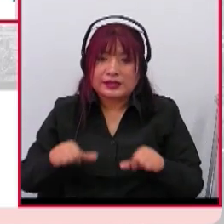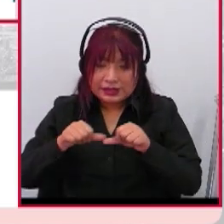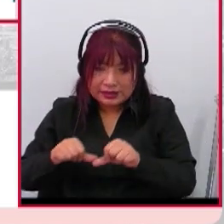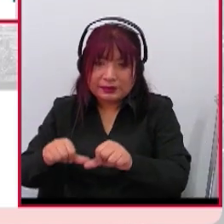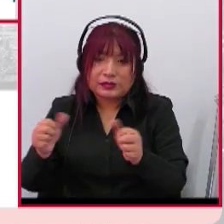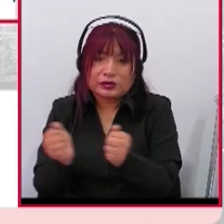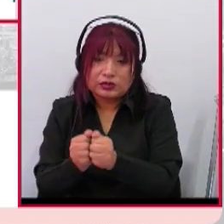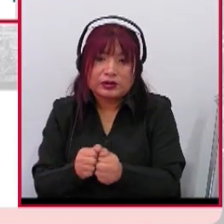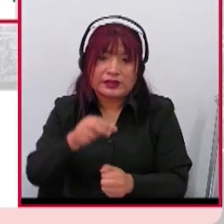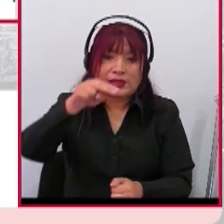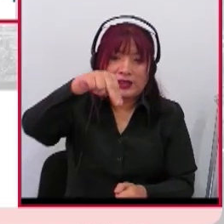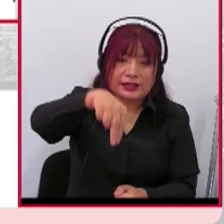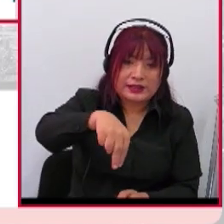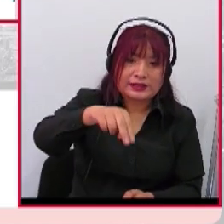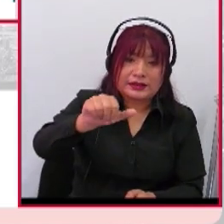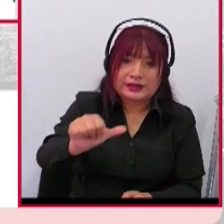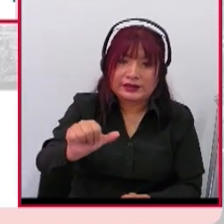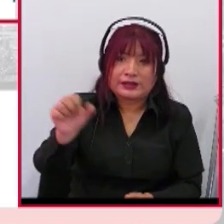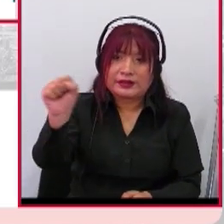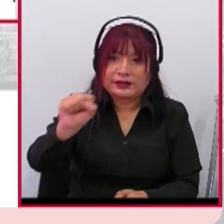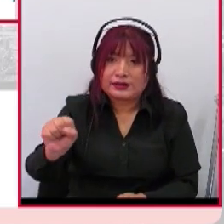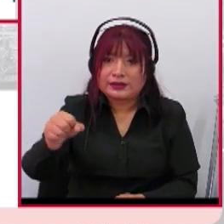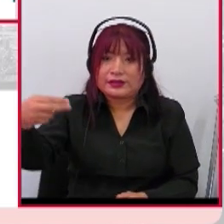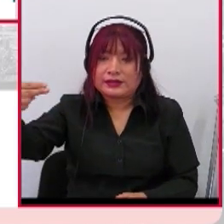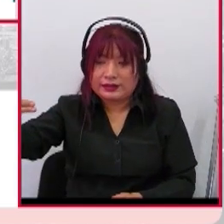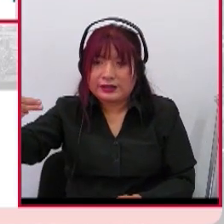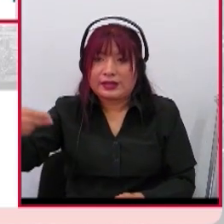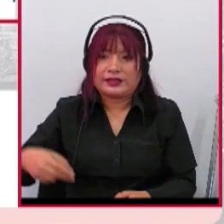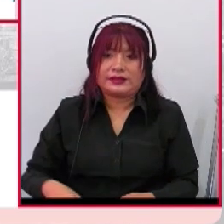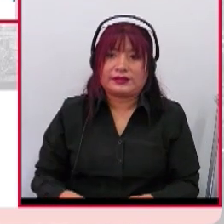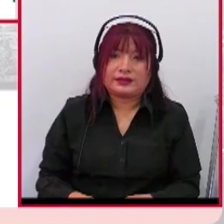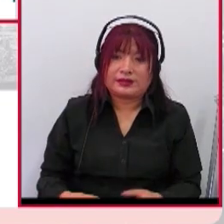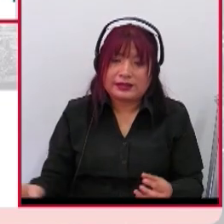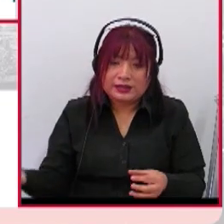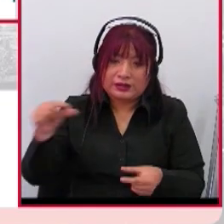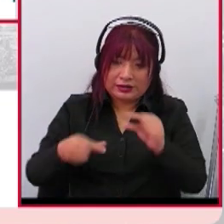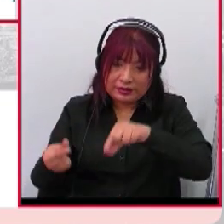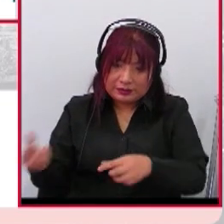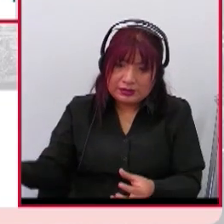es donde empieza nuestra historia de la producción comercial.